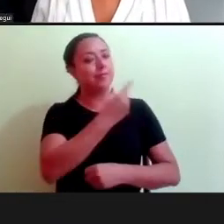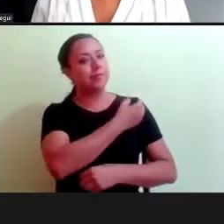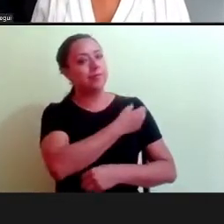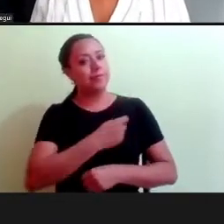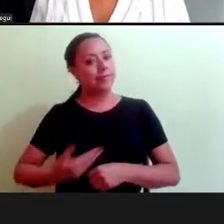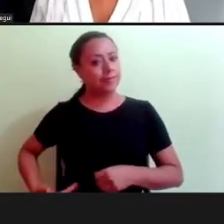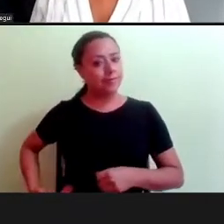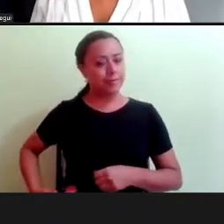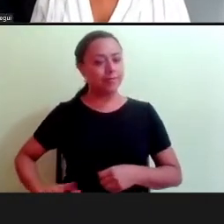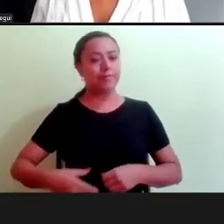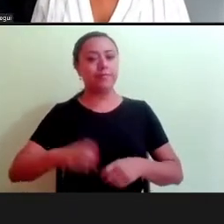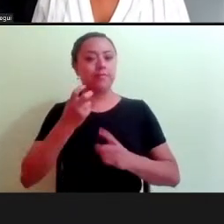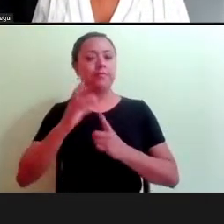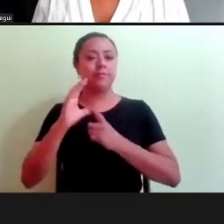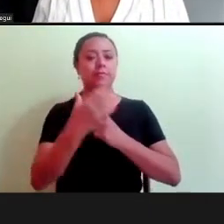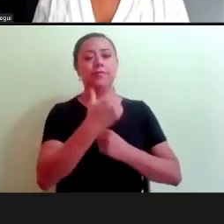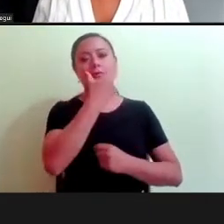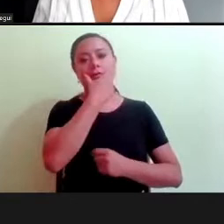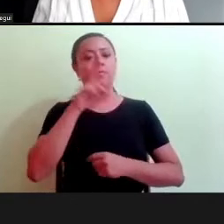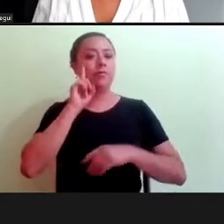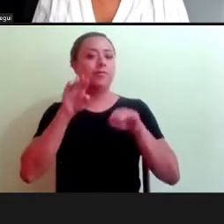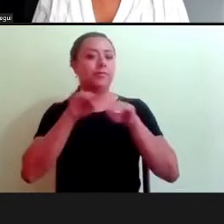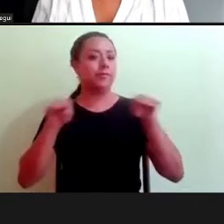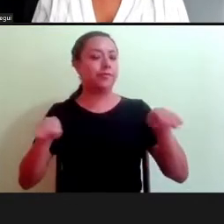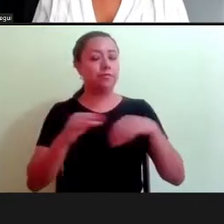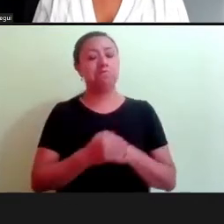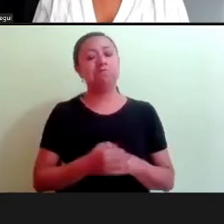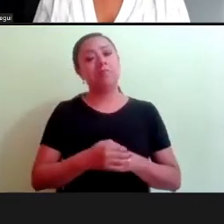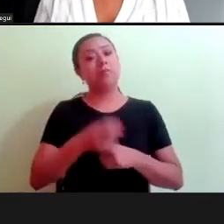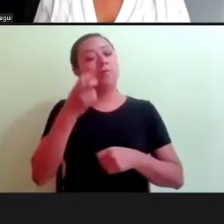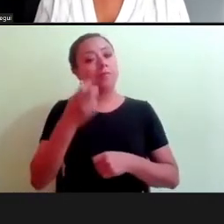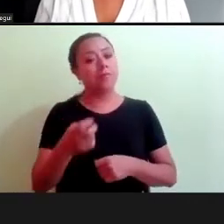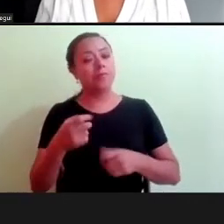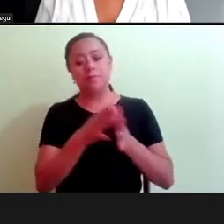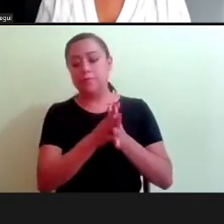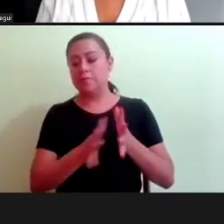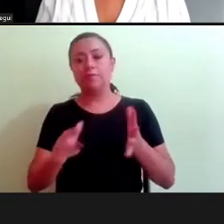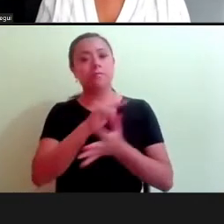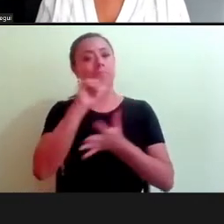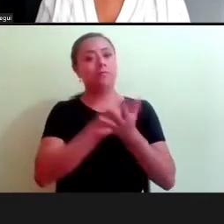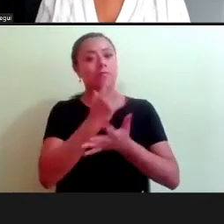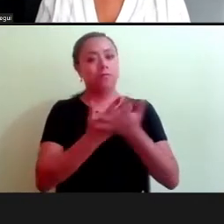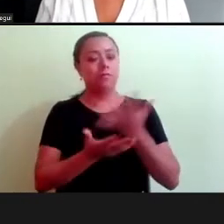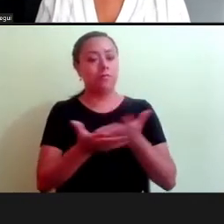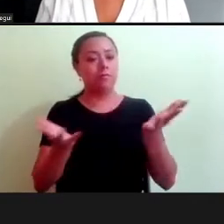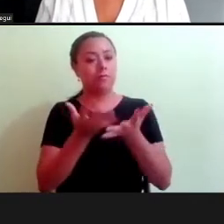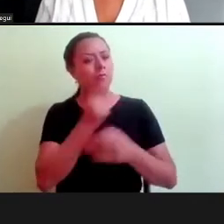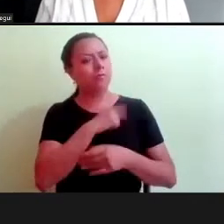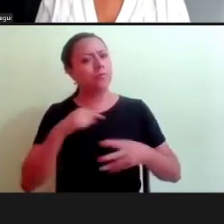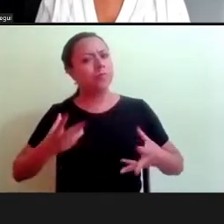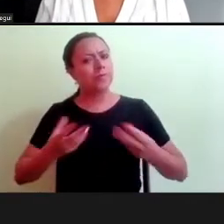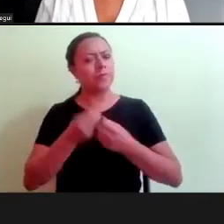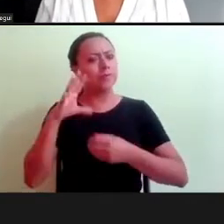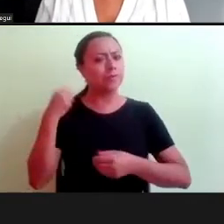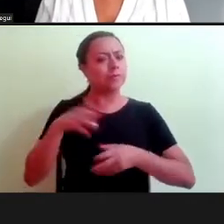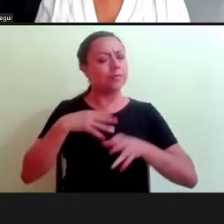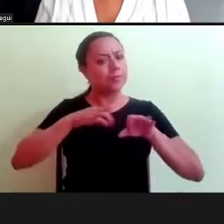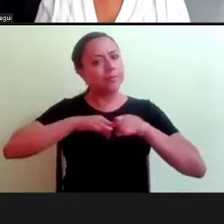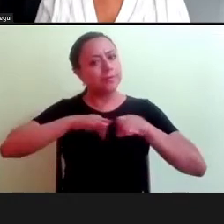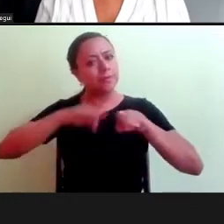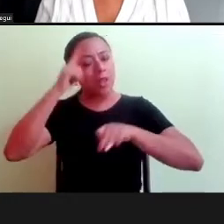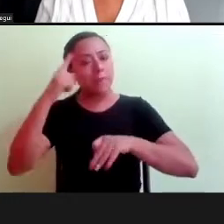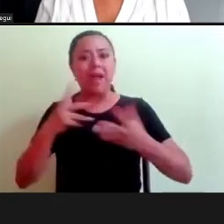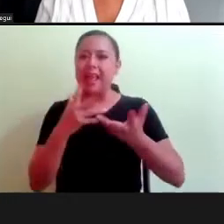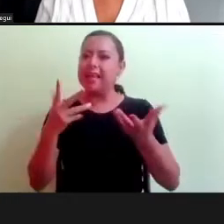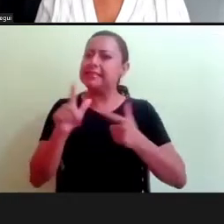que durante la presente legislatura hemos trabajado con gran dedicación para seguir generando espacios en los que la